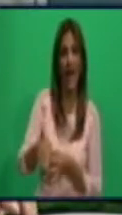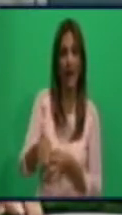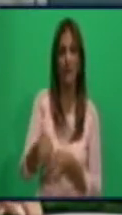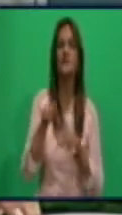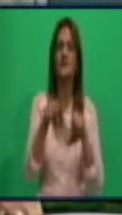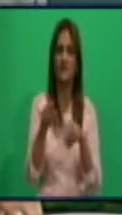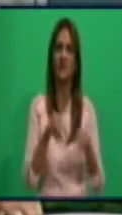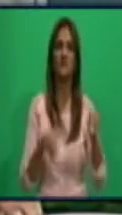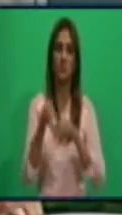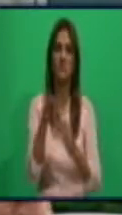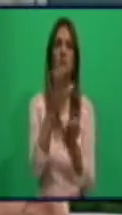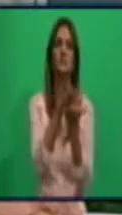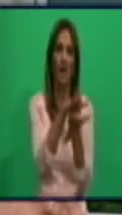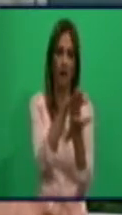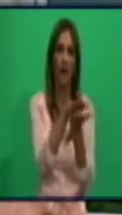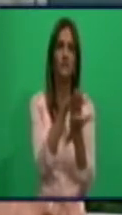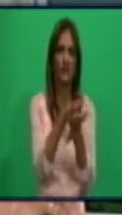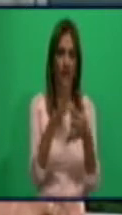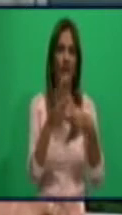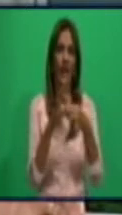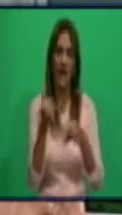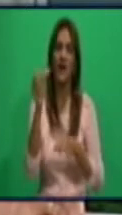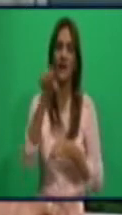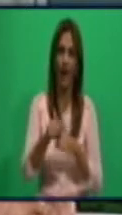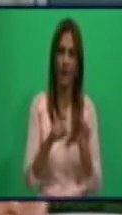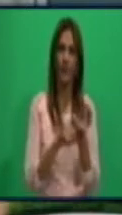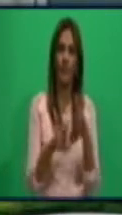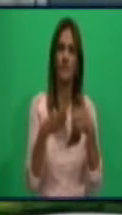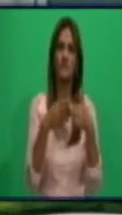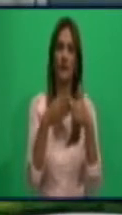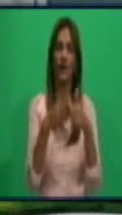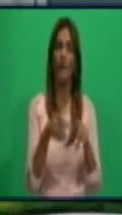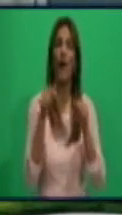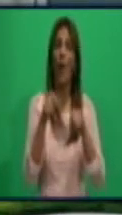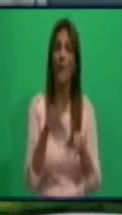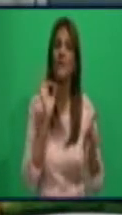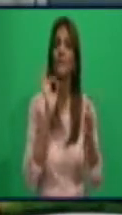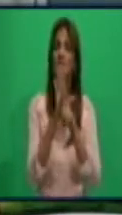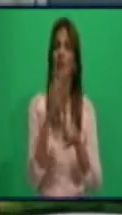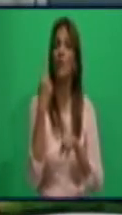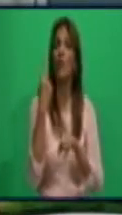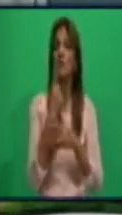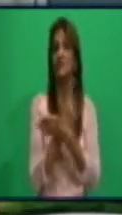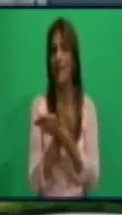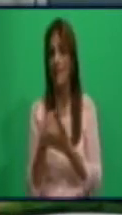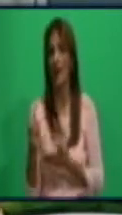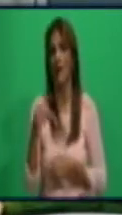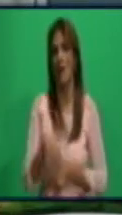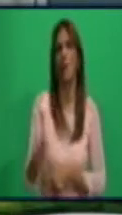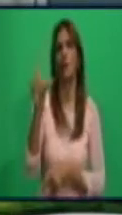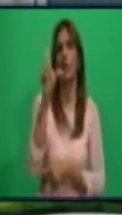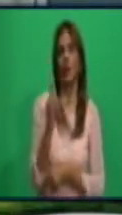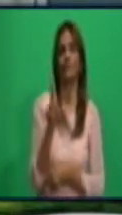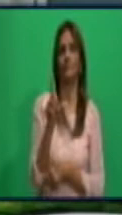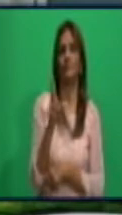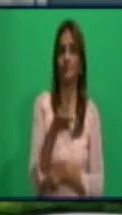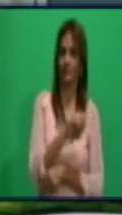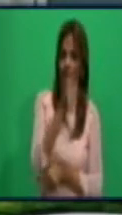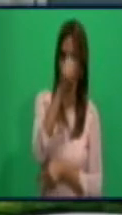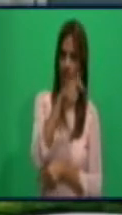minuto. Hoy estamos iniciando o dándole continuidad a un inicio de semana. La semana inició ayer domingo. La